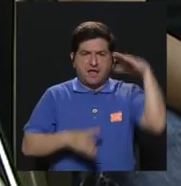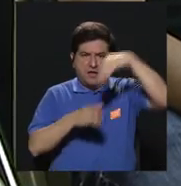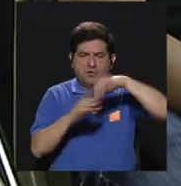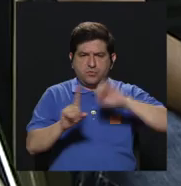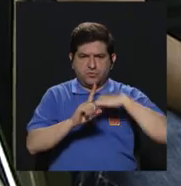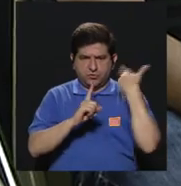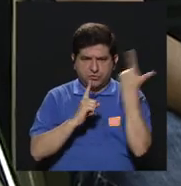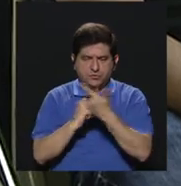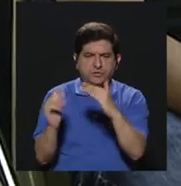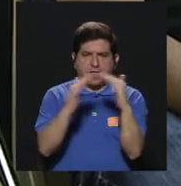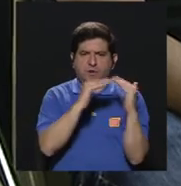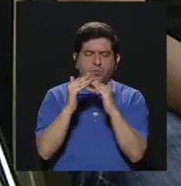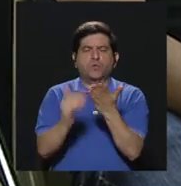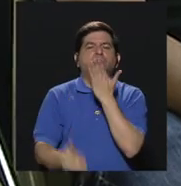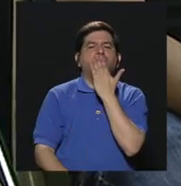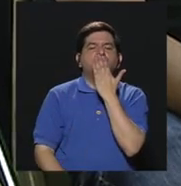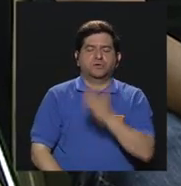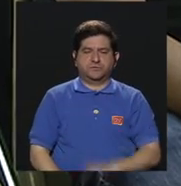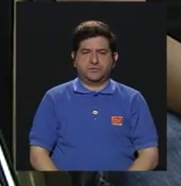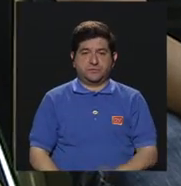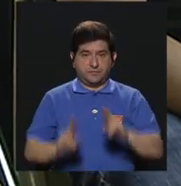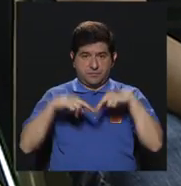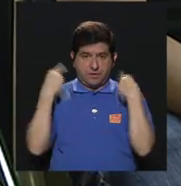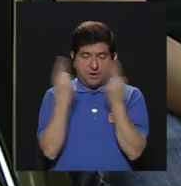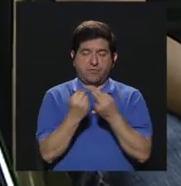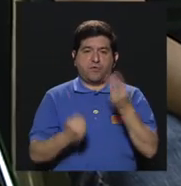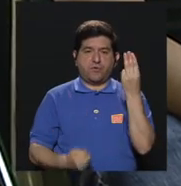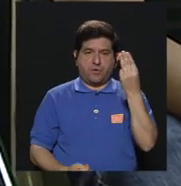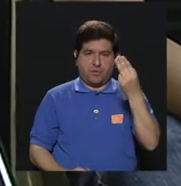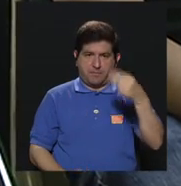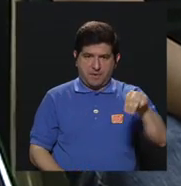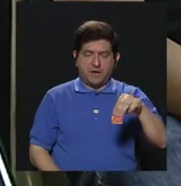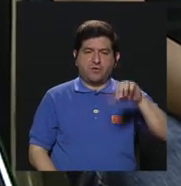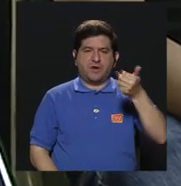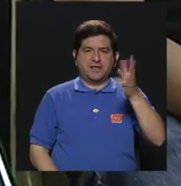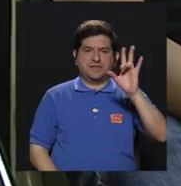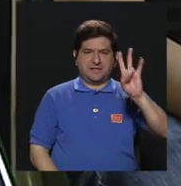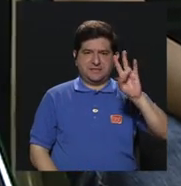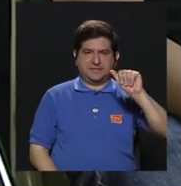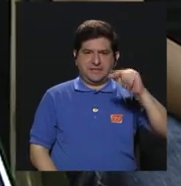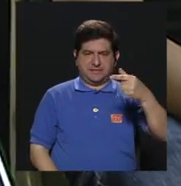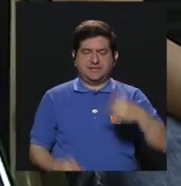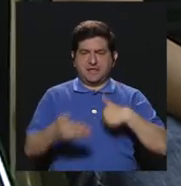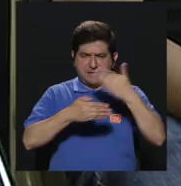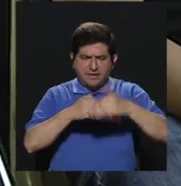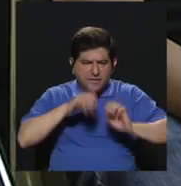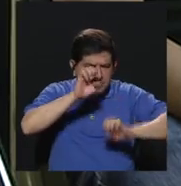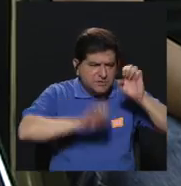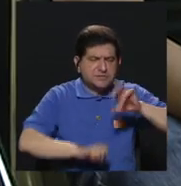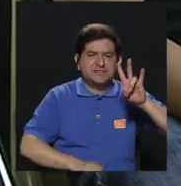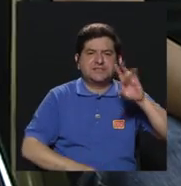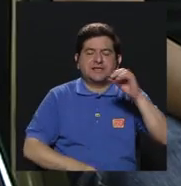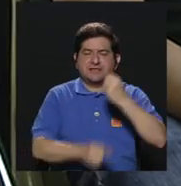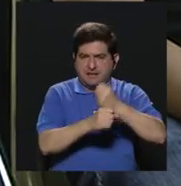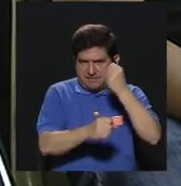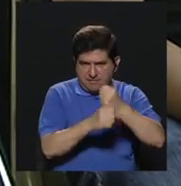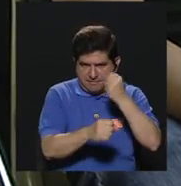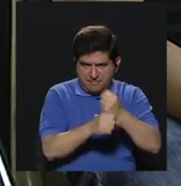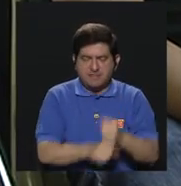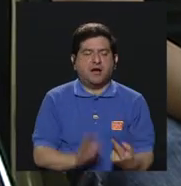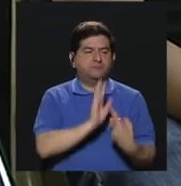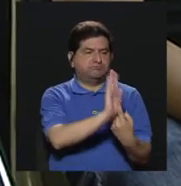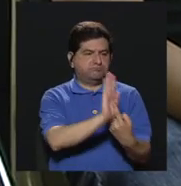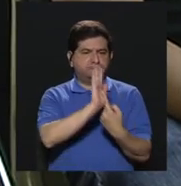Pueblos Indígenas. En reunión celebrada el miércoles 17 de agosto y después de valorar 70 obras que